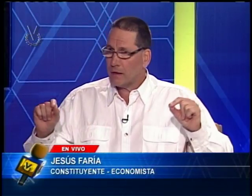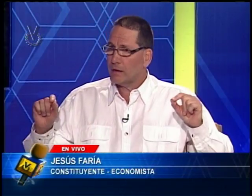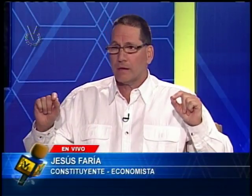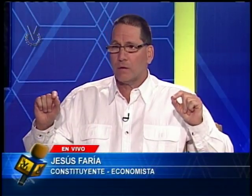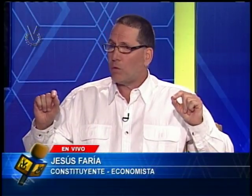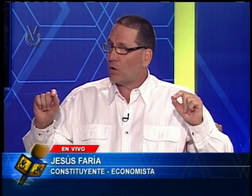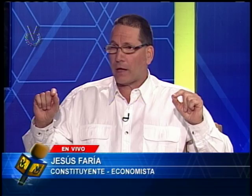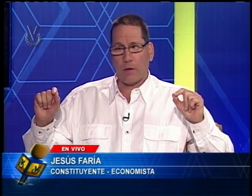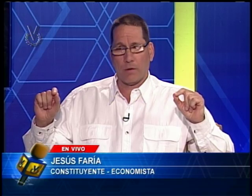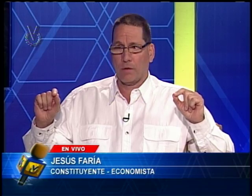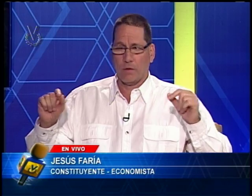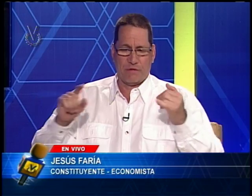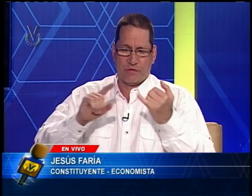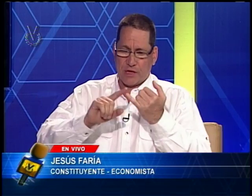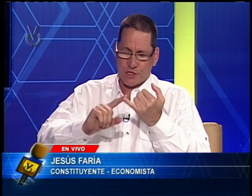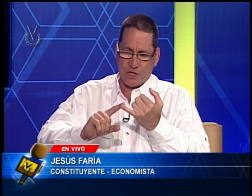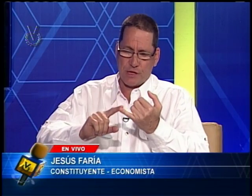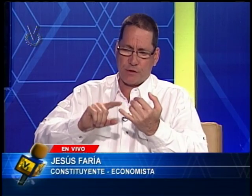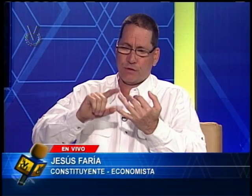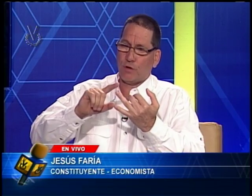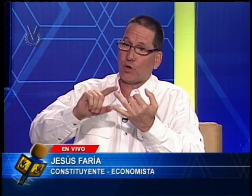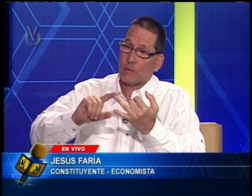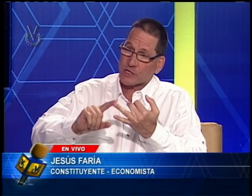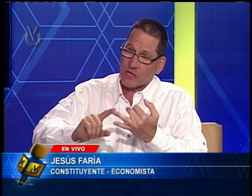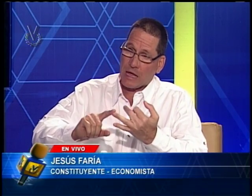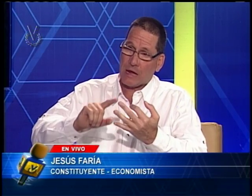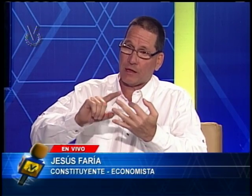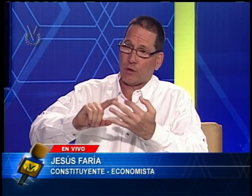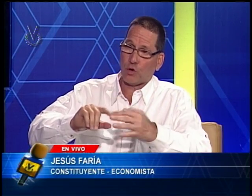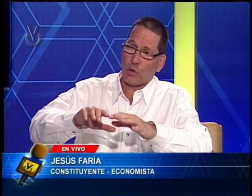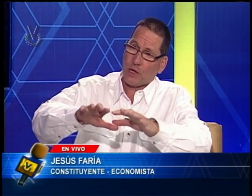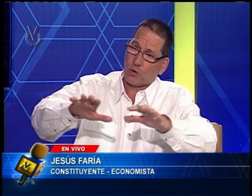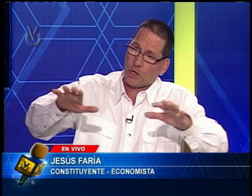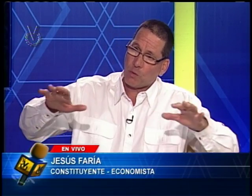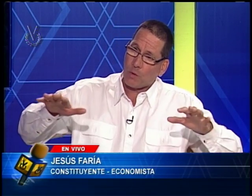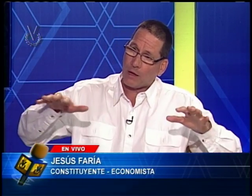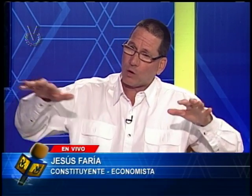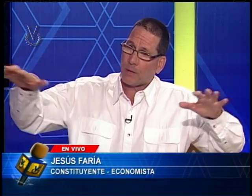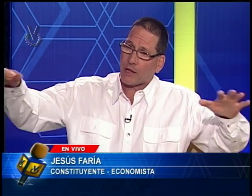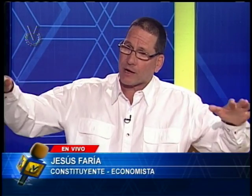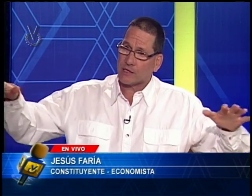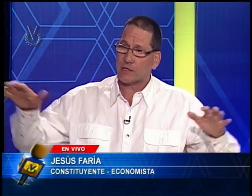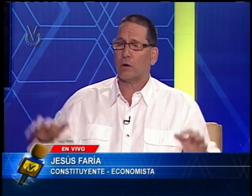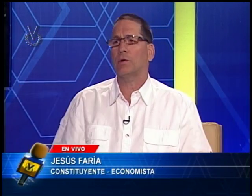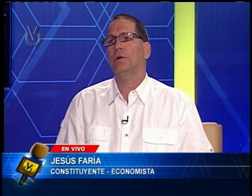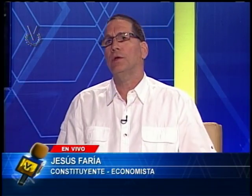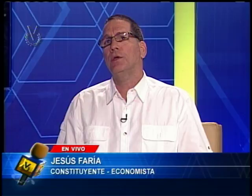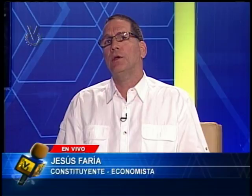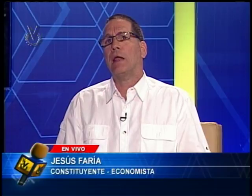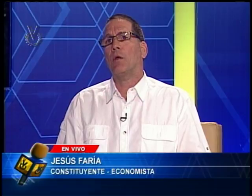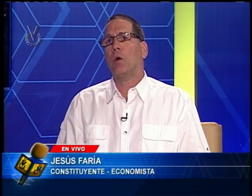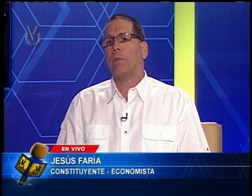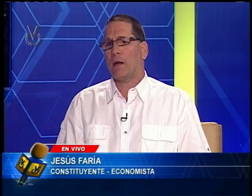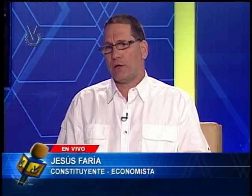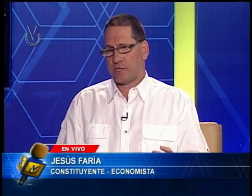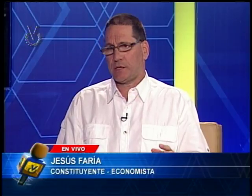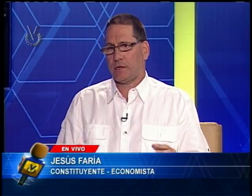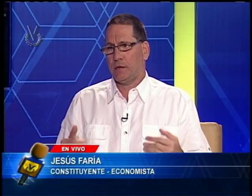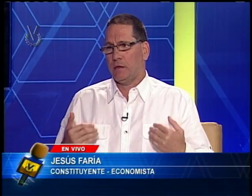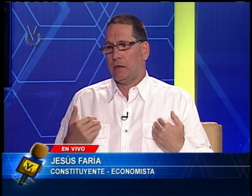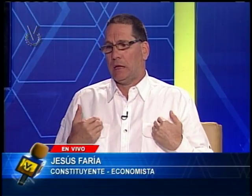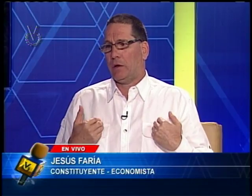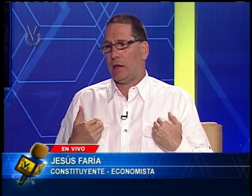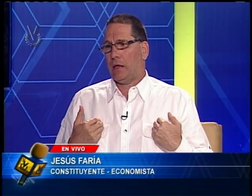está. Un bloqueo financiero, comercial, económico. No tenemos bancos para realizar los pagos,